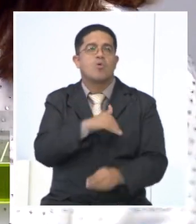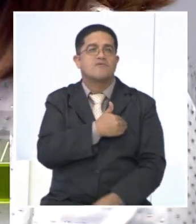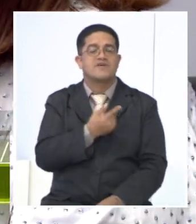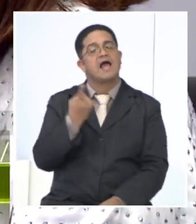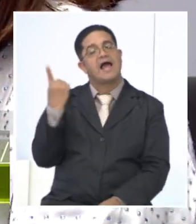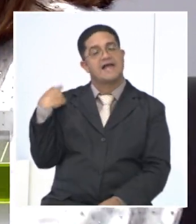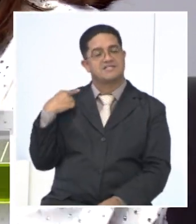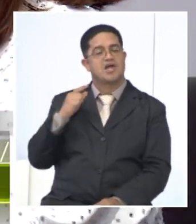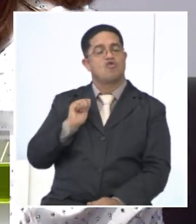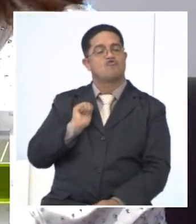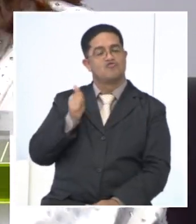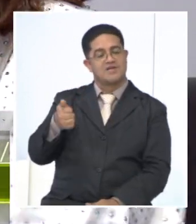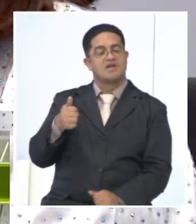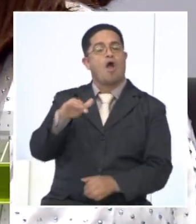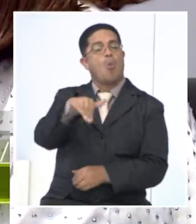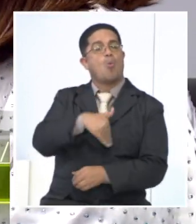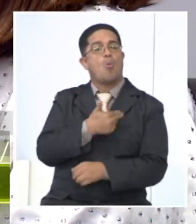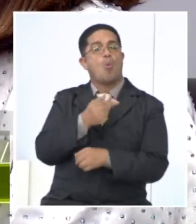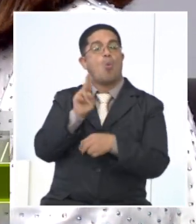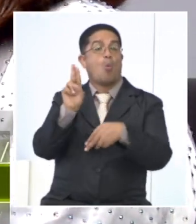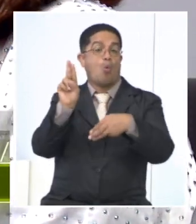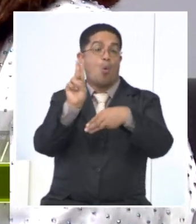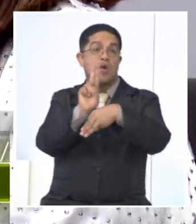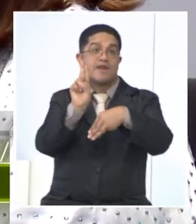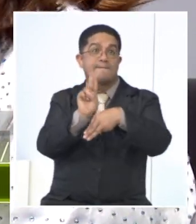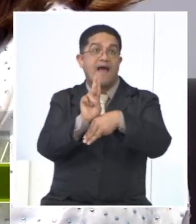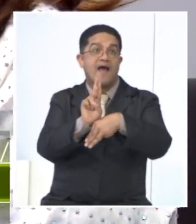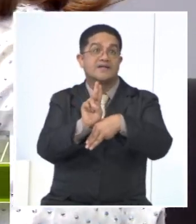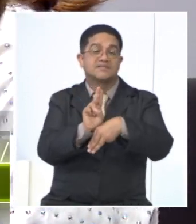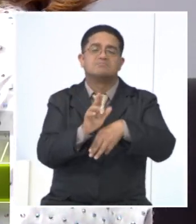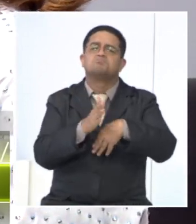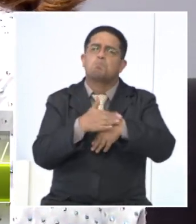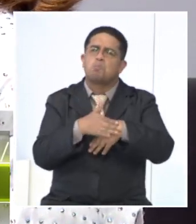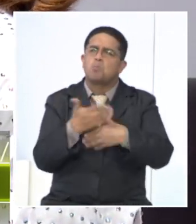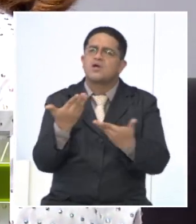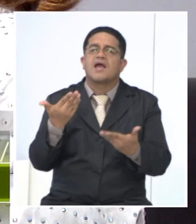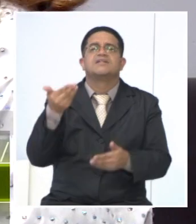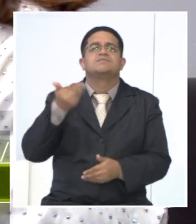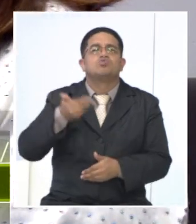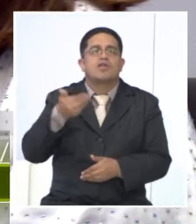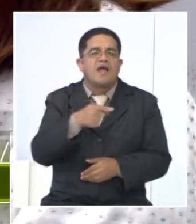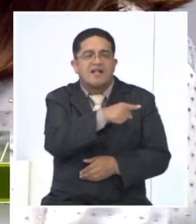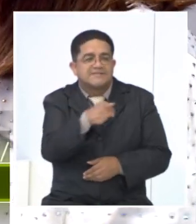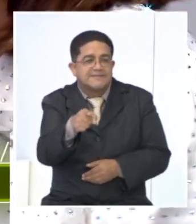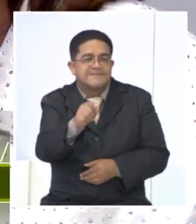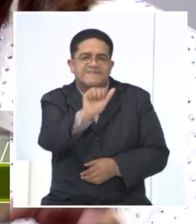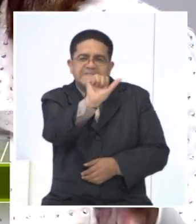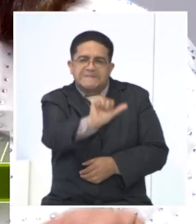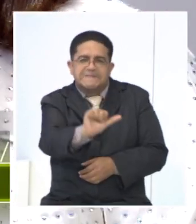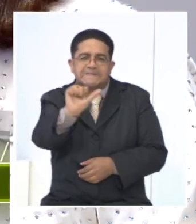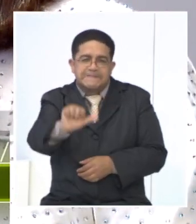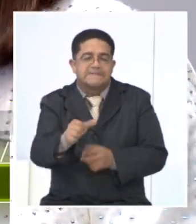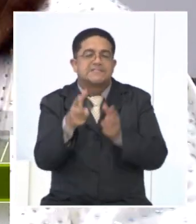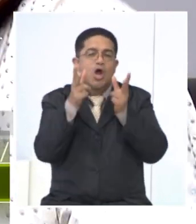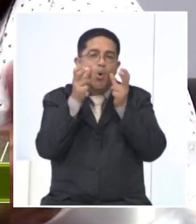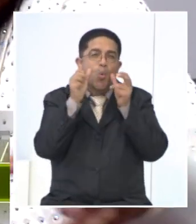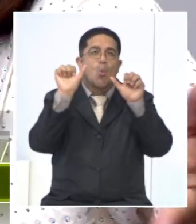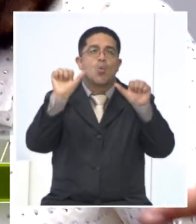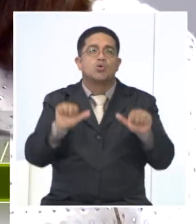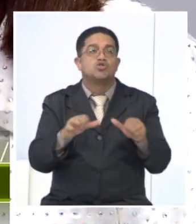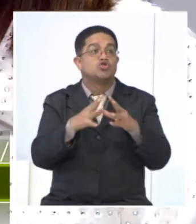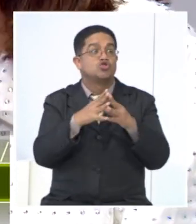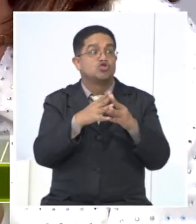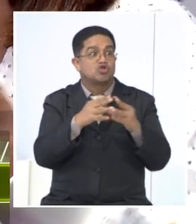en la Metropolitana y se va a continuar, porque es importante que ellos escuchen, porque todo lo que escuchan ellos